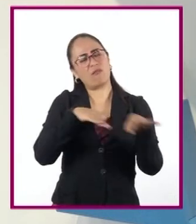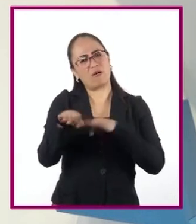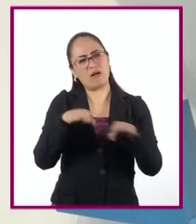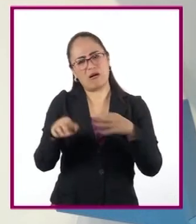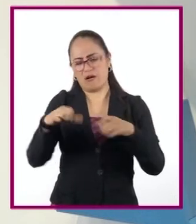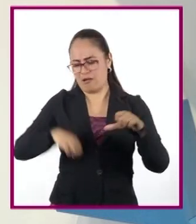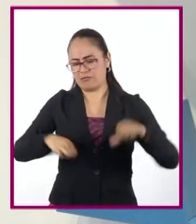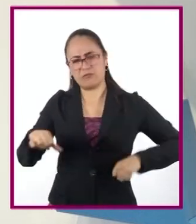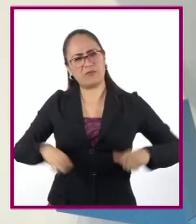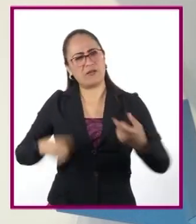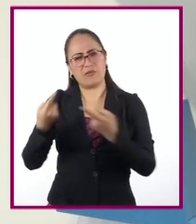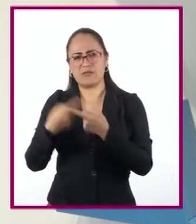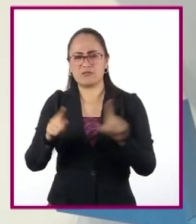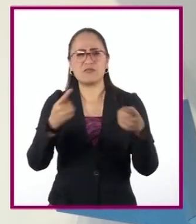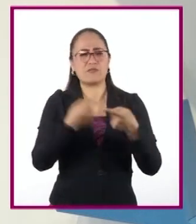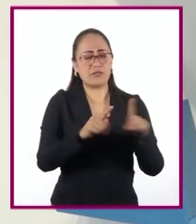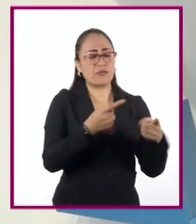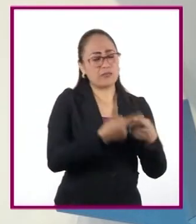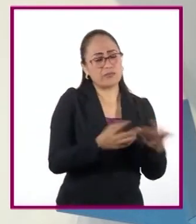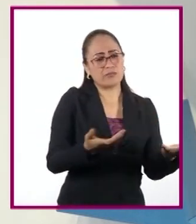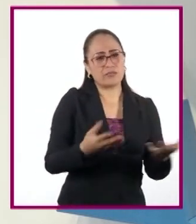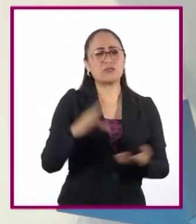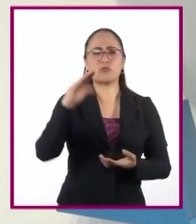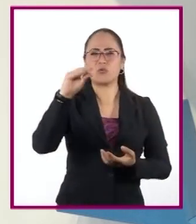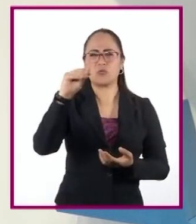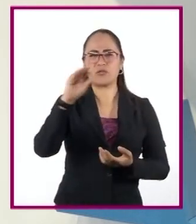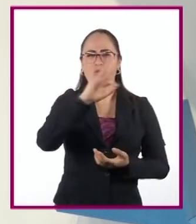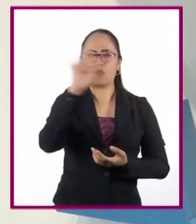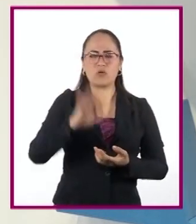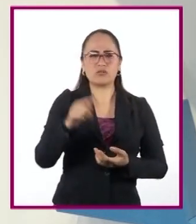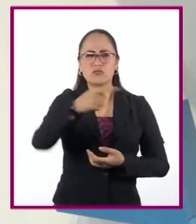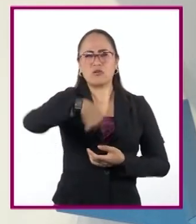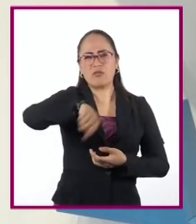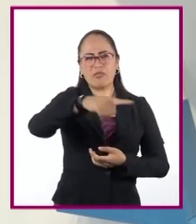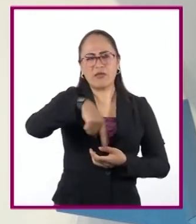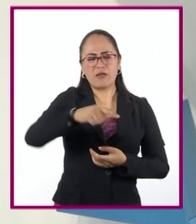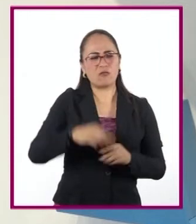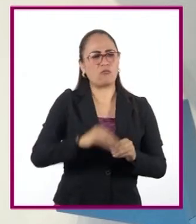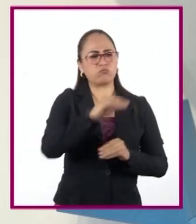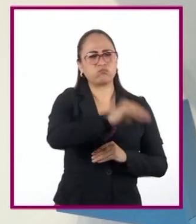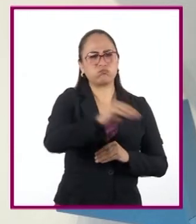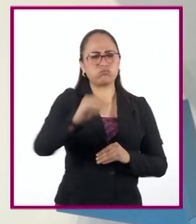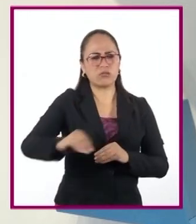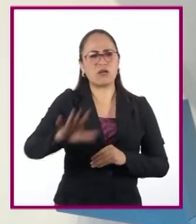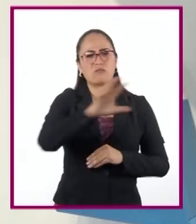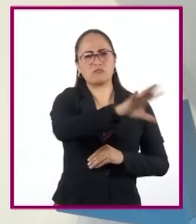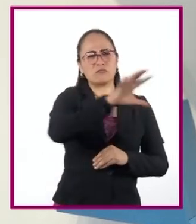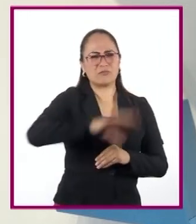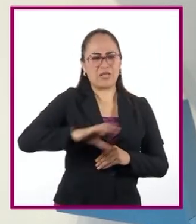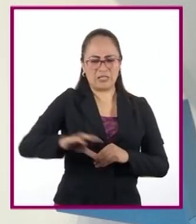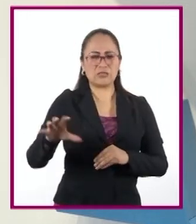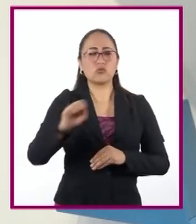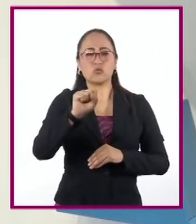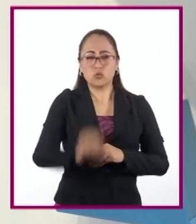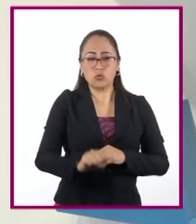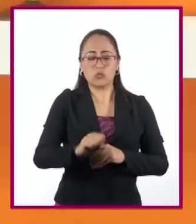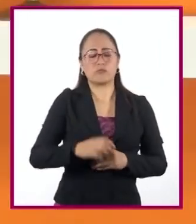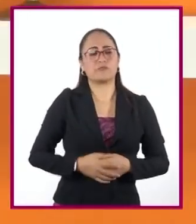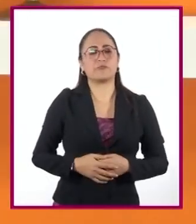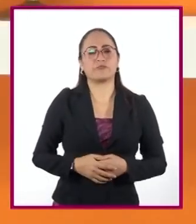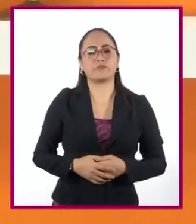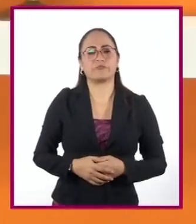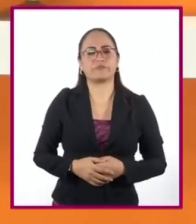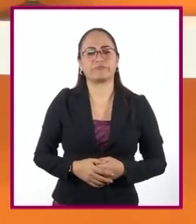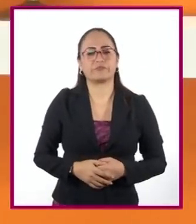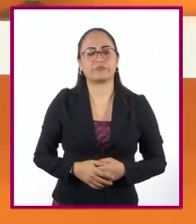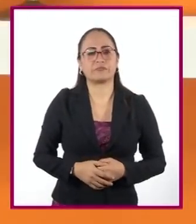actividades económicas. Casi el 90% de ellos se distribuían en las colonias del sur.